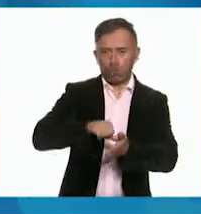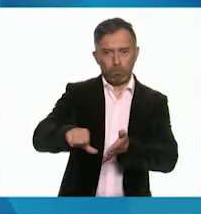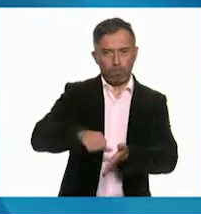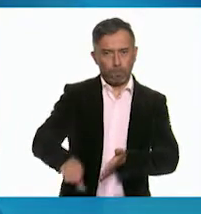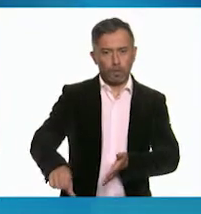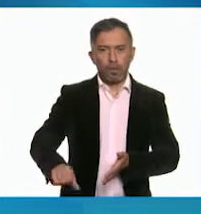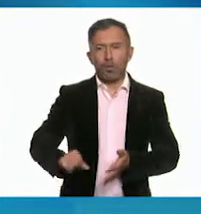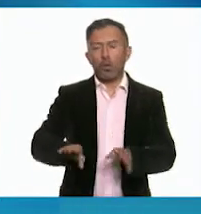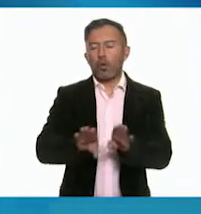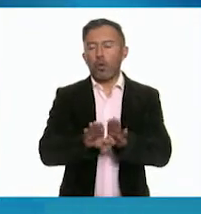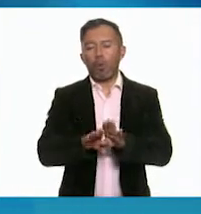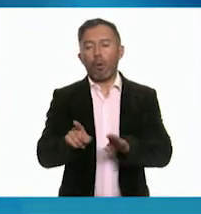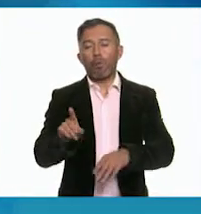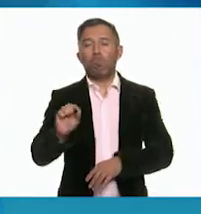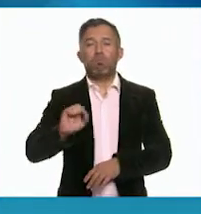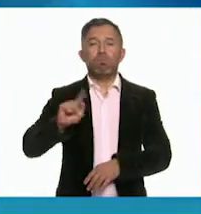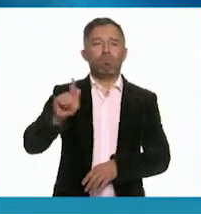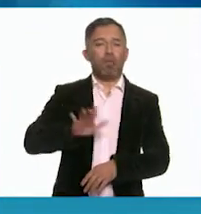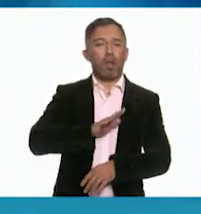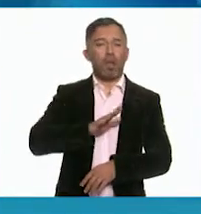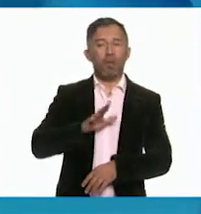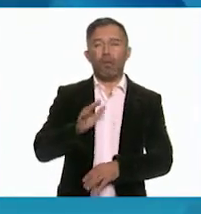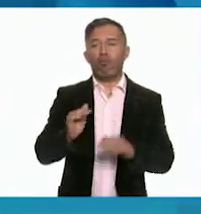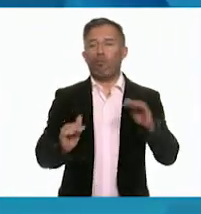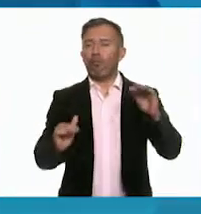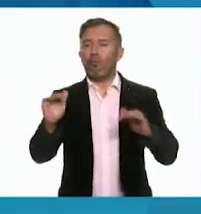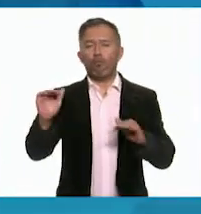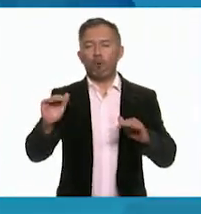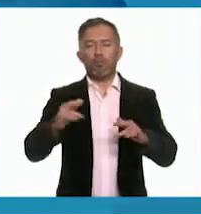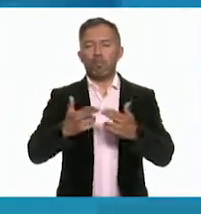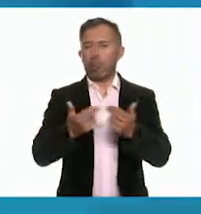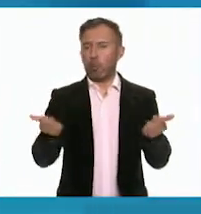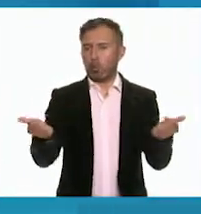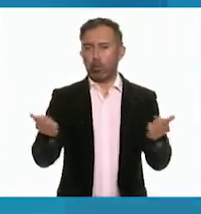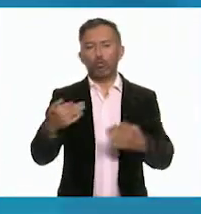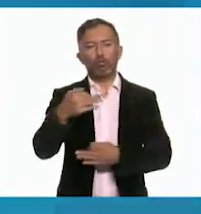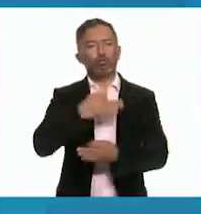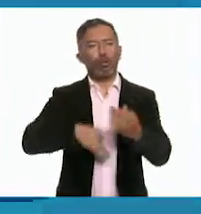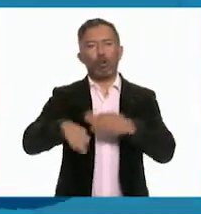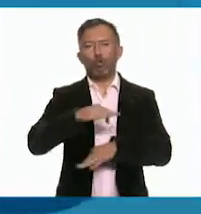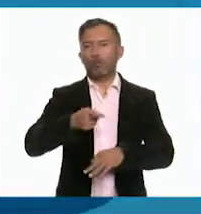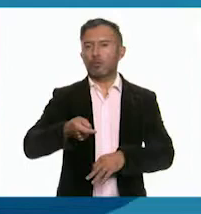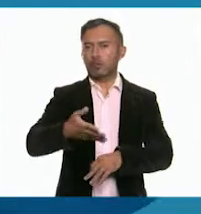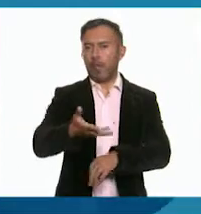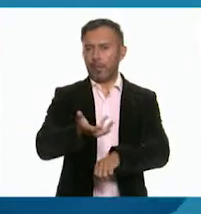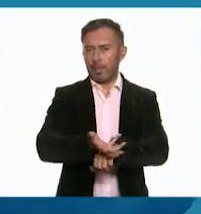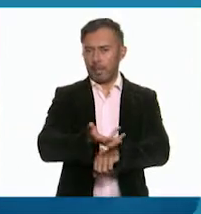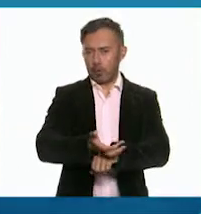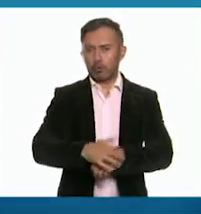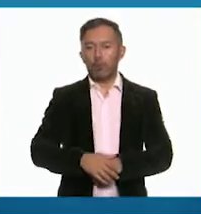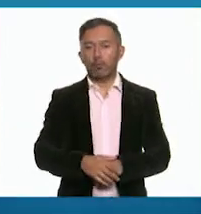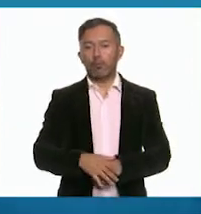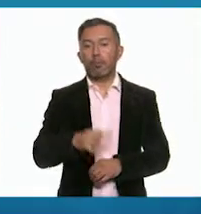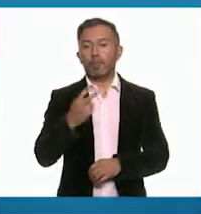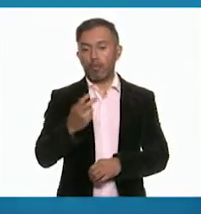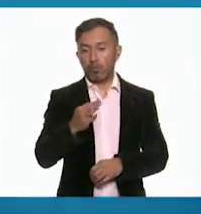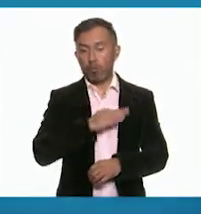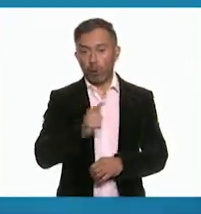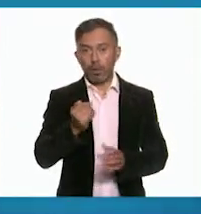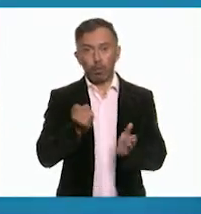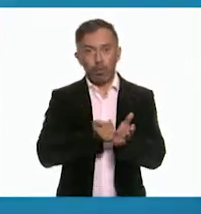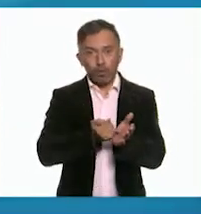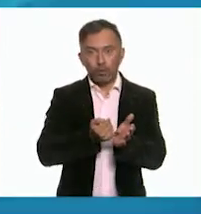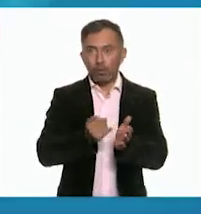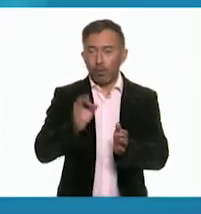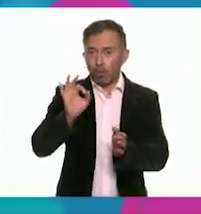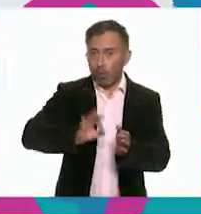en calidad, sino que todos se nombrarán americanos. Por lo mismo, nadie pagará tributos y todos los esclavos